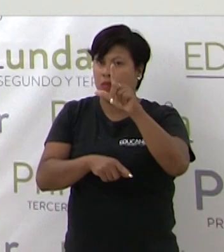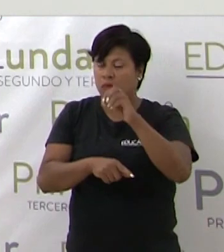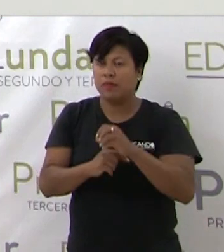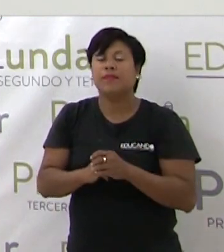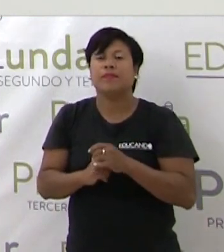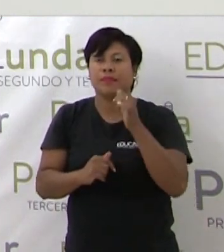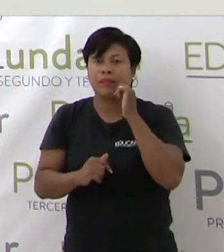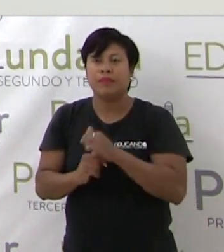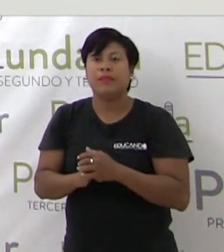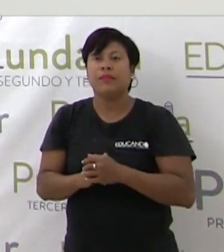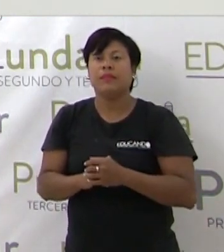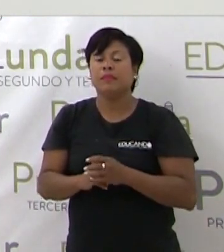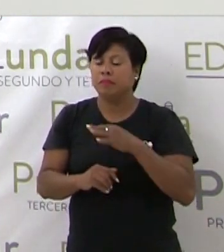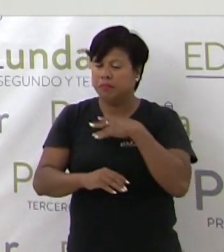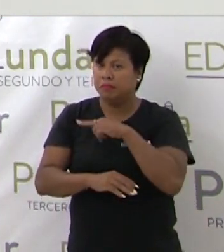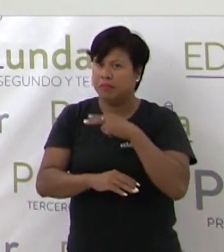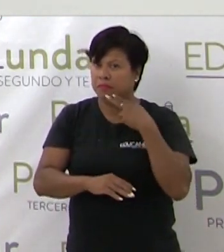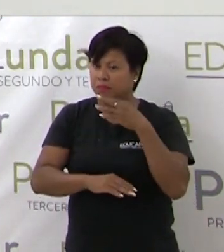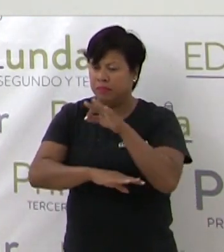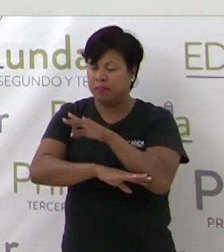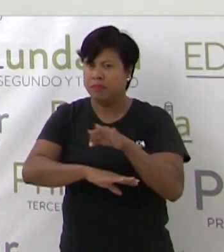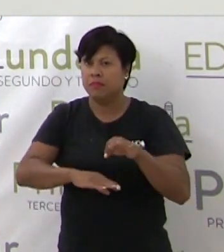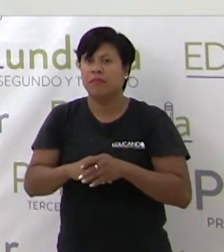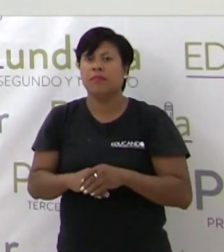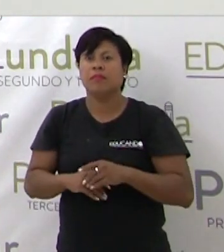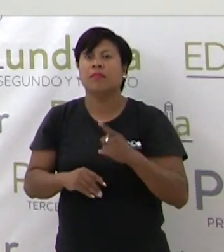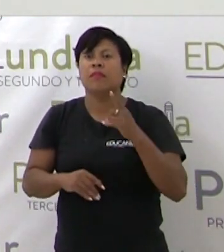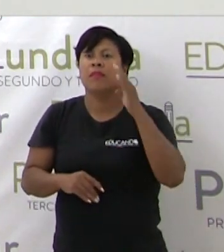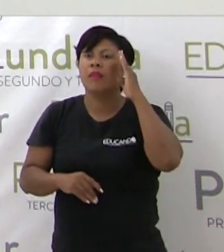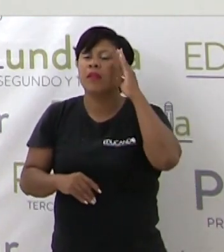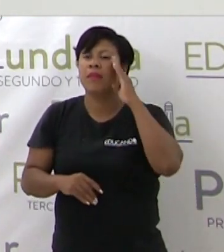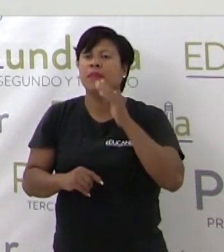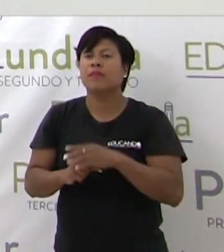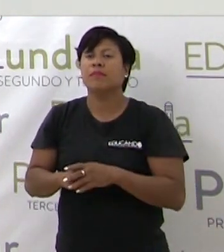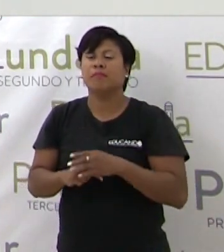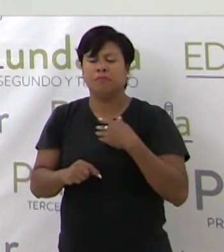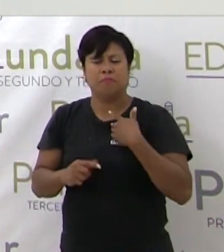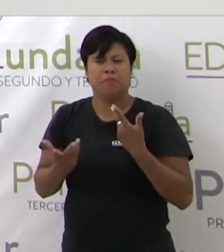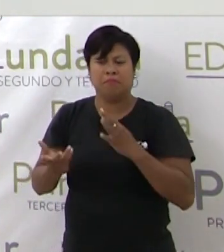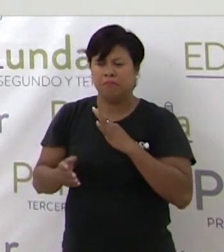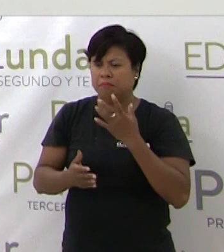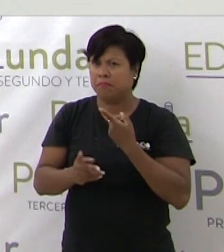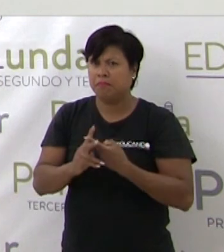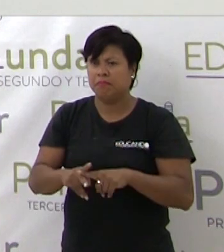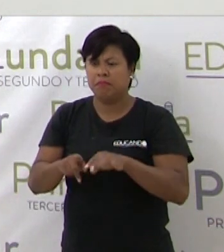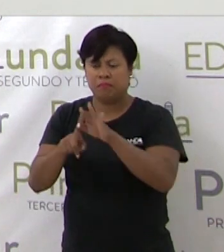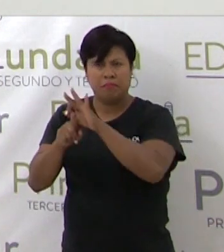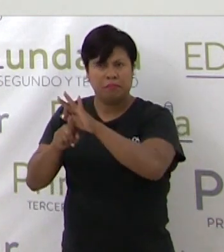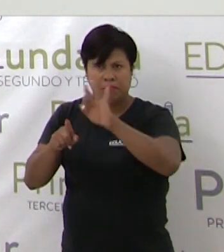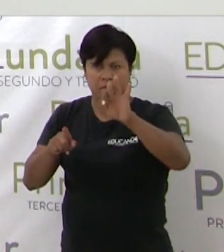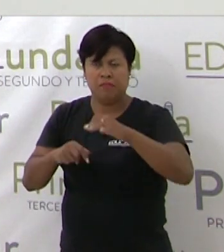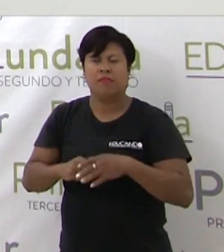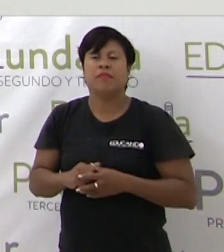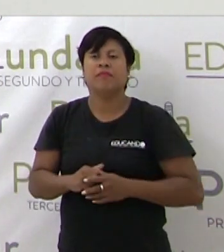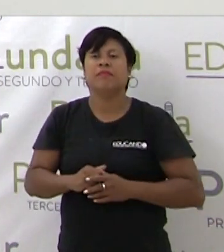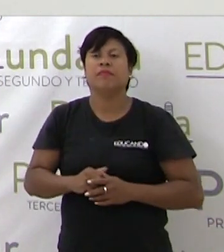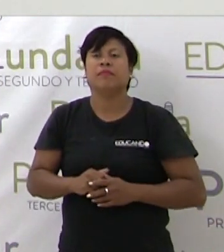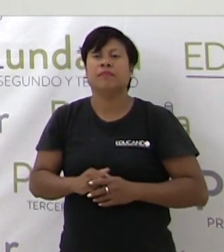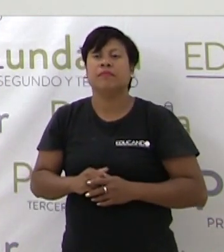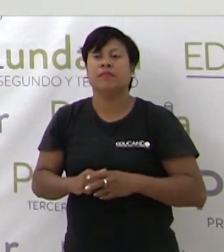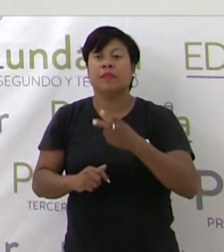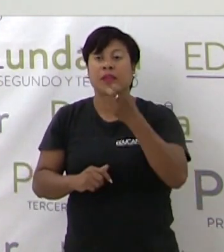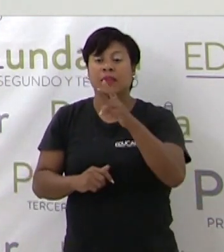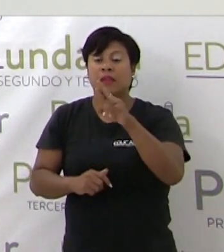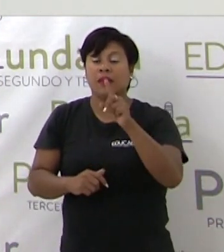vamos a utilizar una regla y ¿qué les parece? Voy a trazar acá este